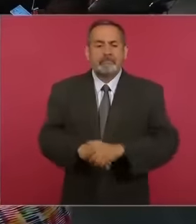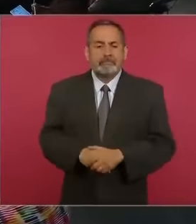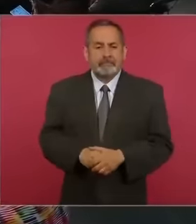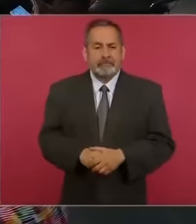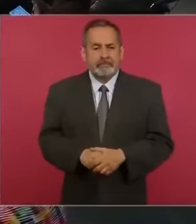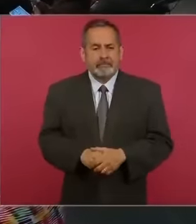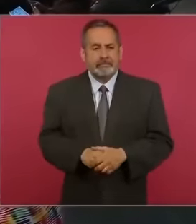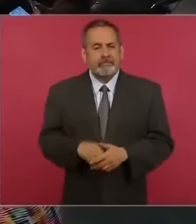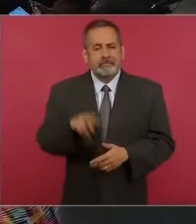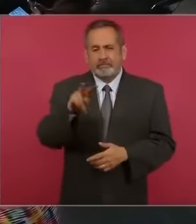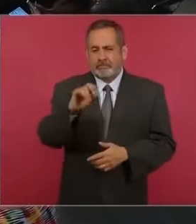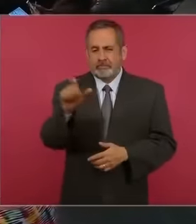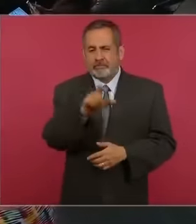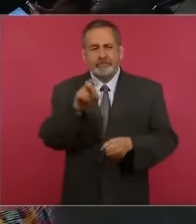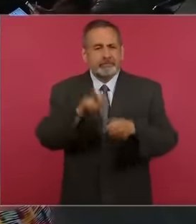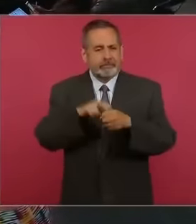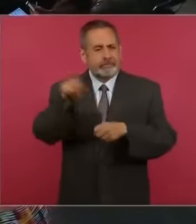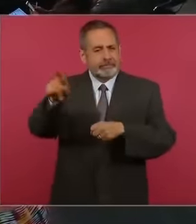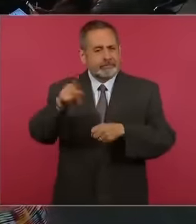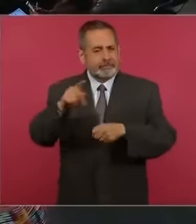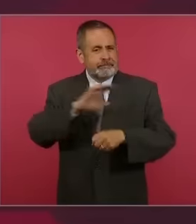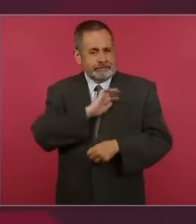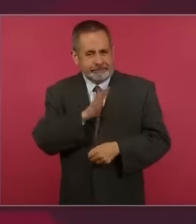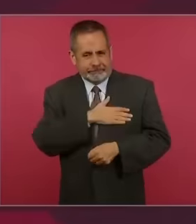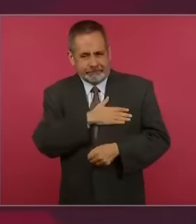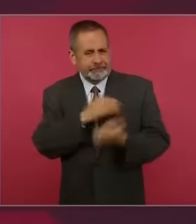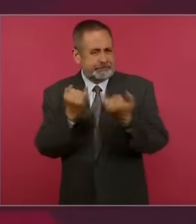Vox en España,